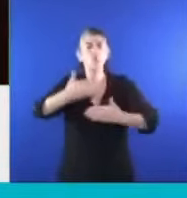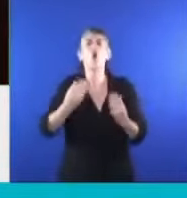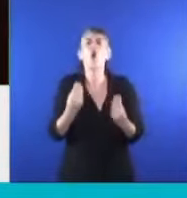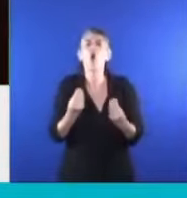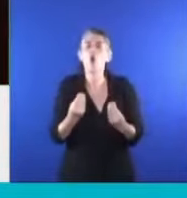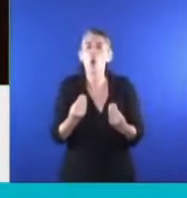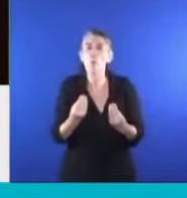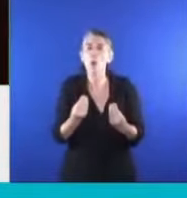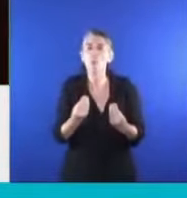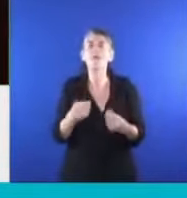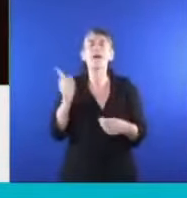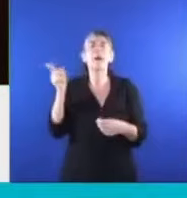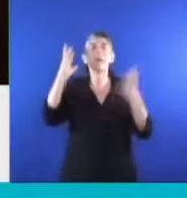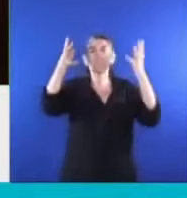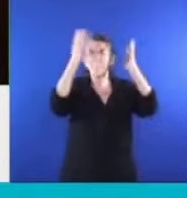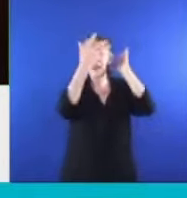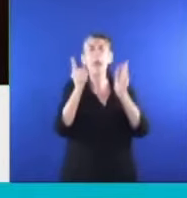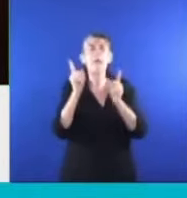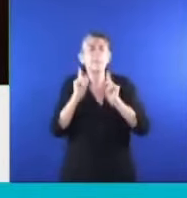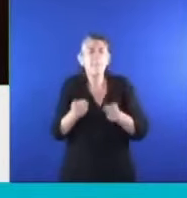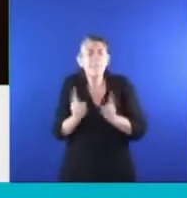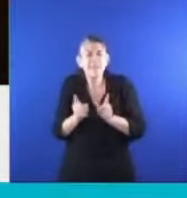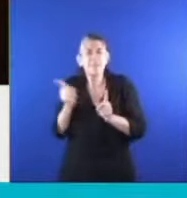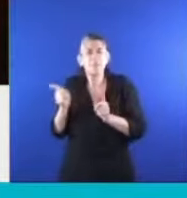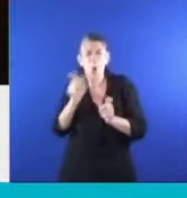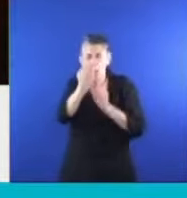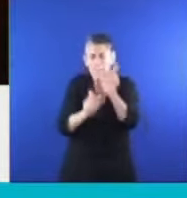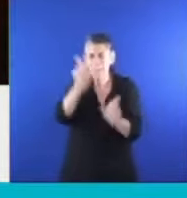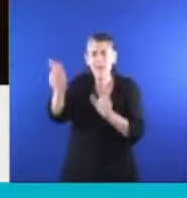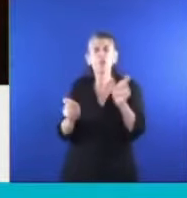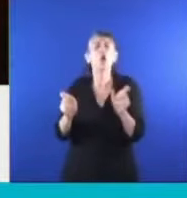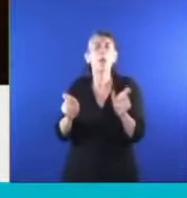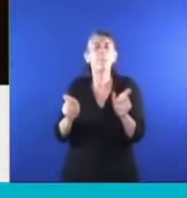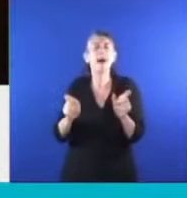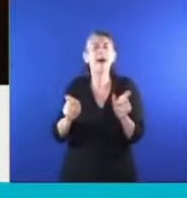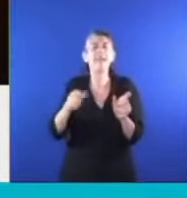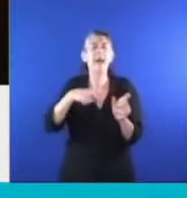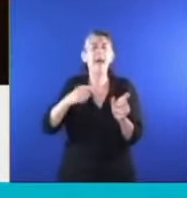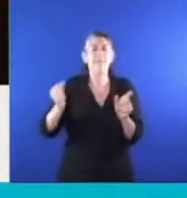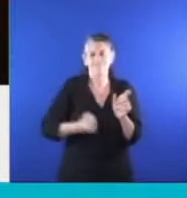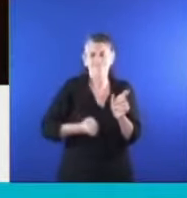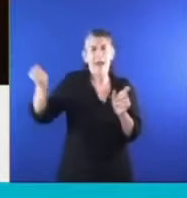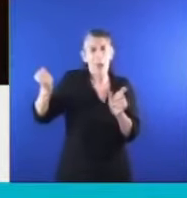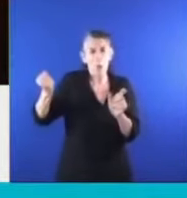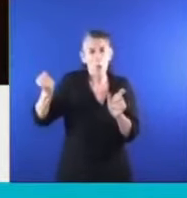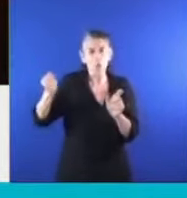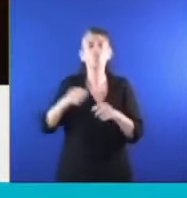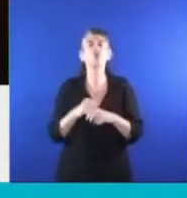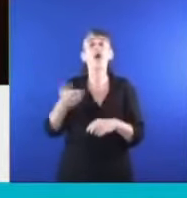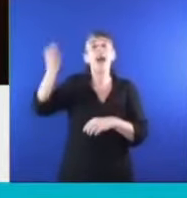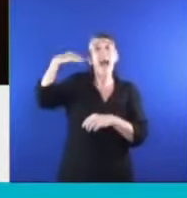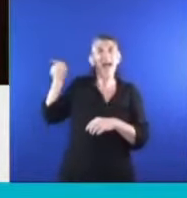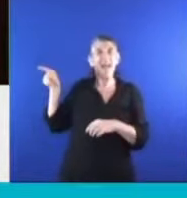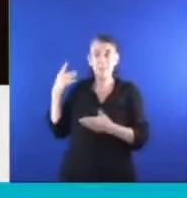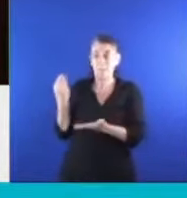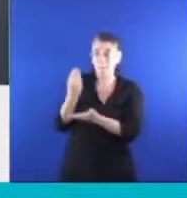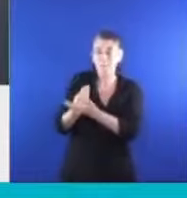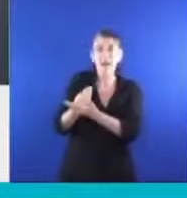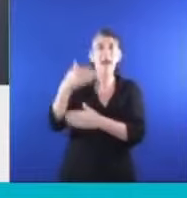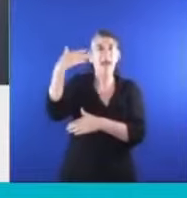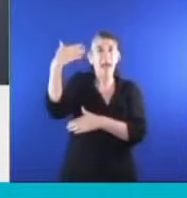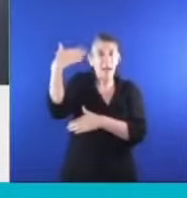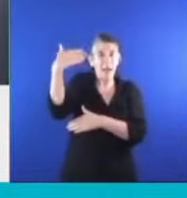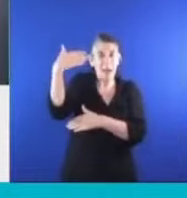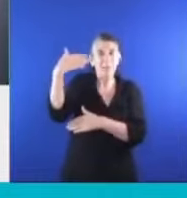Milei y sus funcionarios que fueron votados para hacer este ajuste. Mienten. En la campaña electoral se repitió hasta el cansancio que el ajuste esta